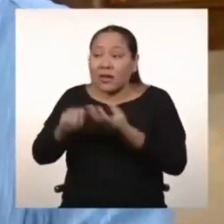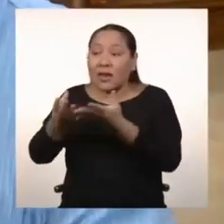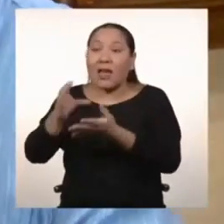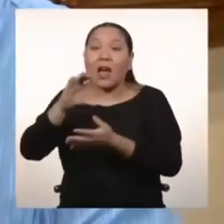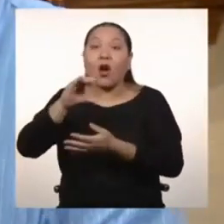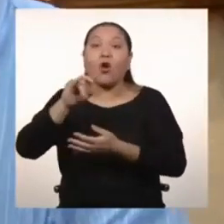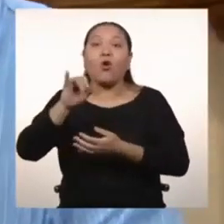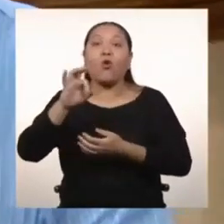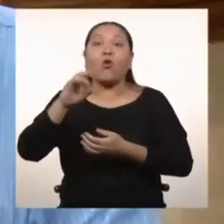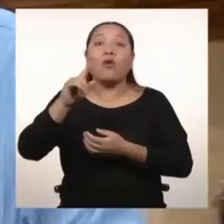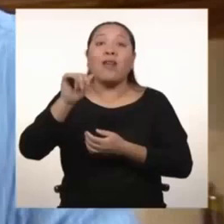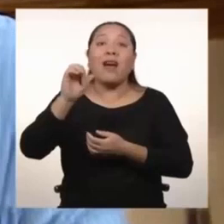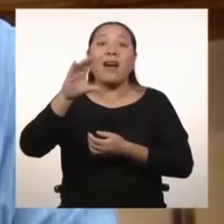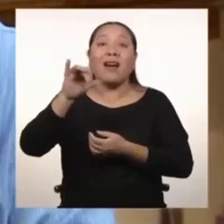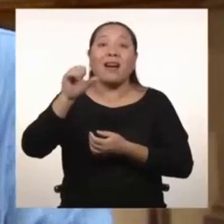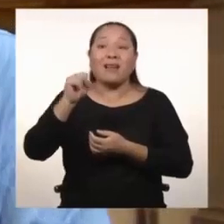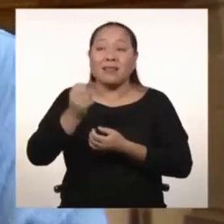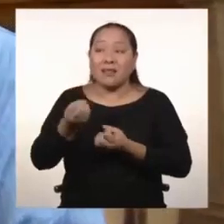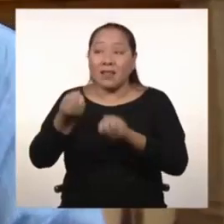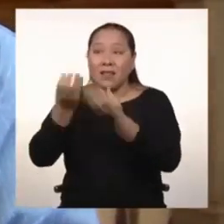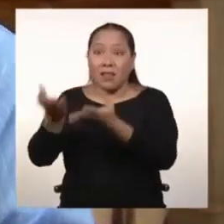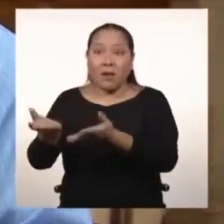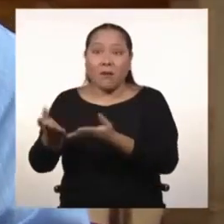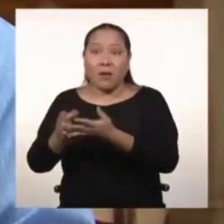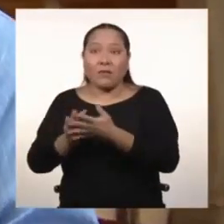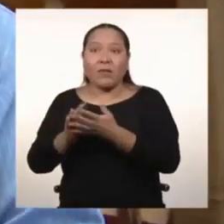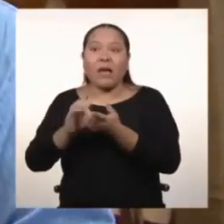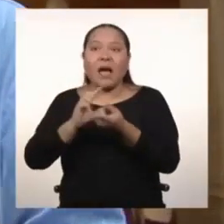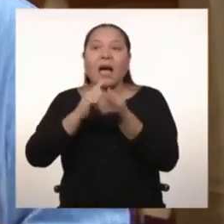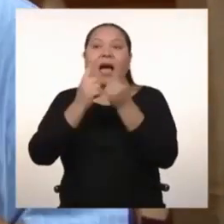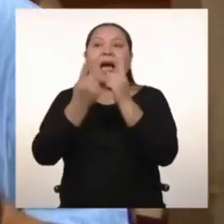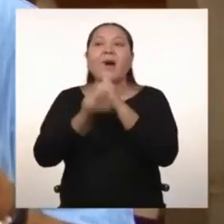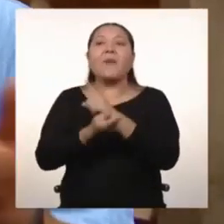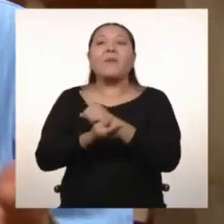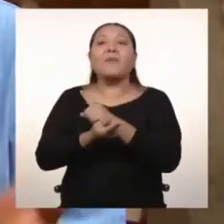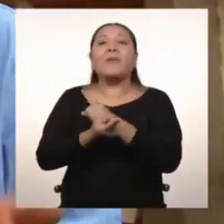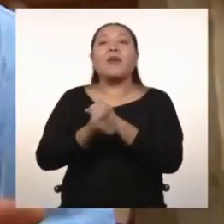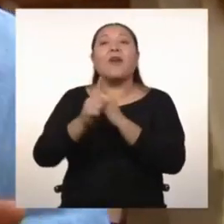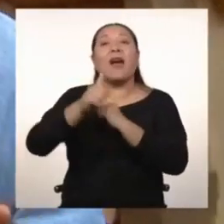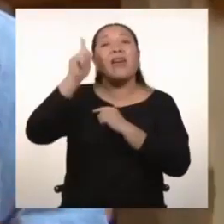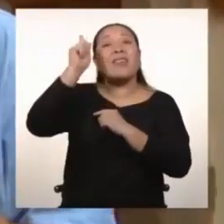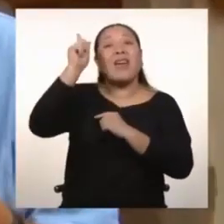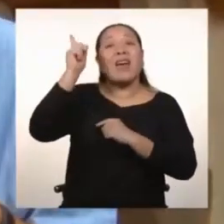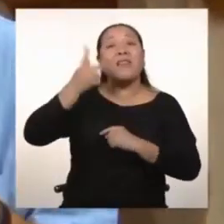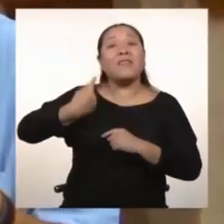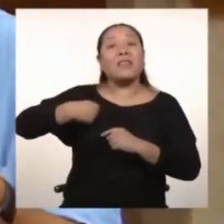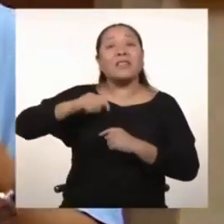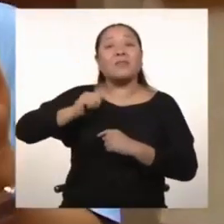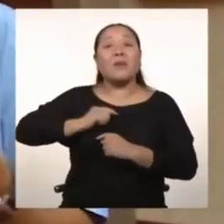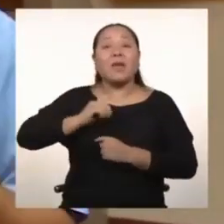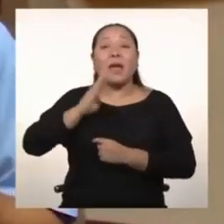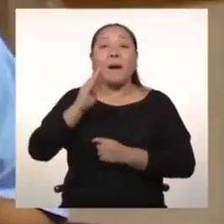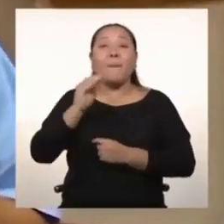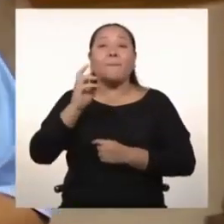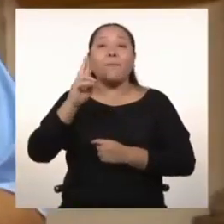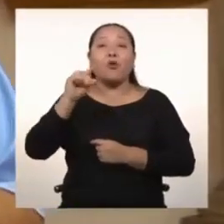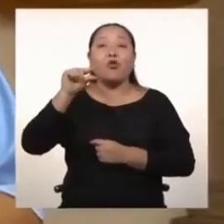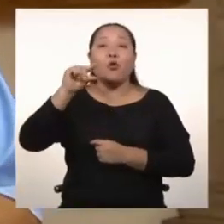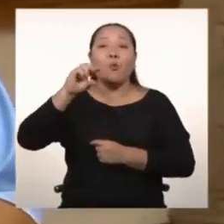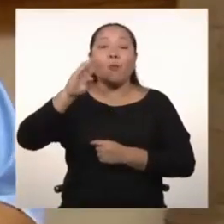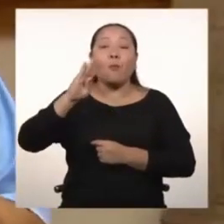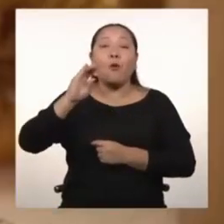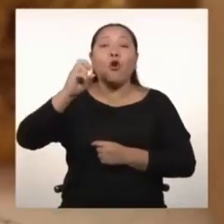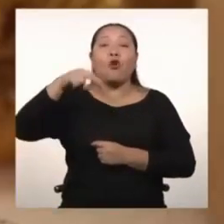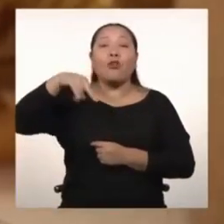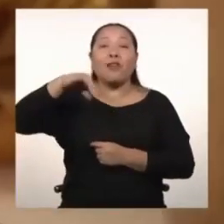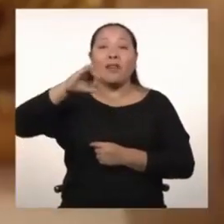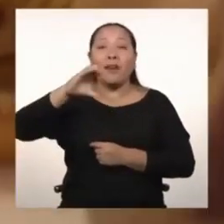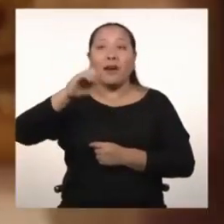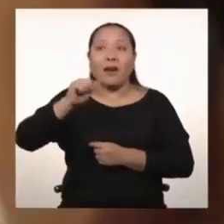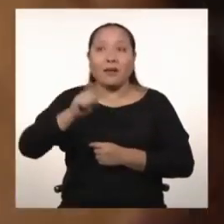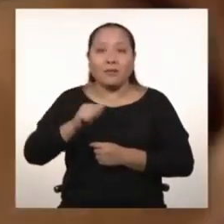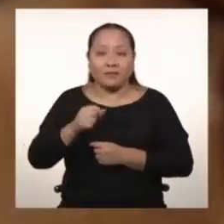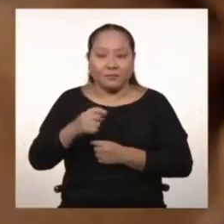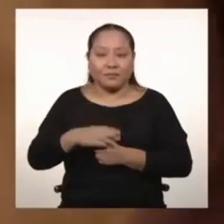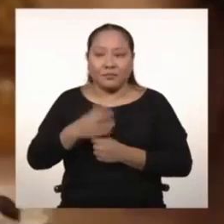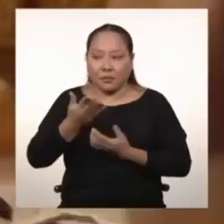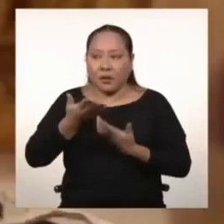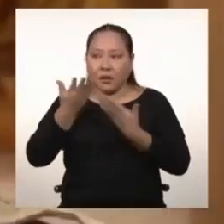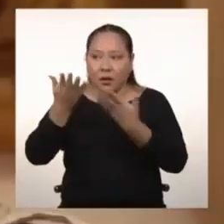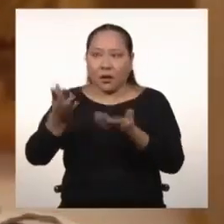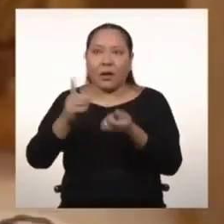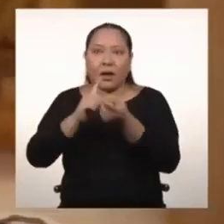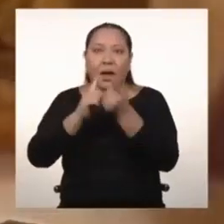Que es también como consecuencia de la reforma borbónica, ¿no? La apertura de los mercados, ¿no? Pero quienes